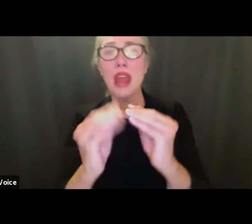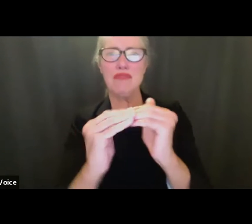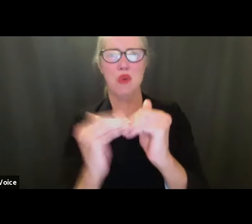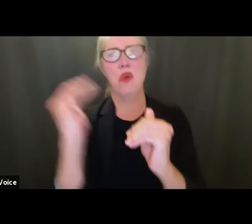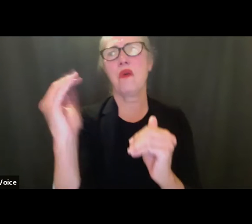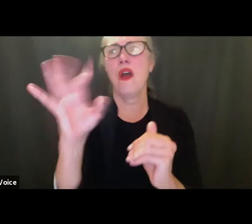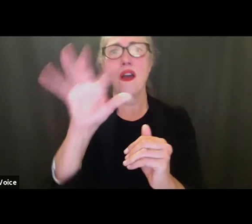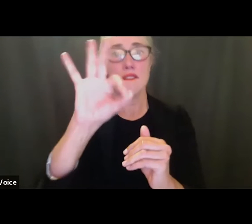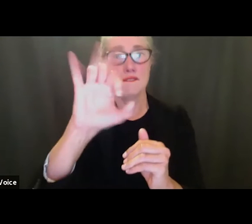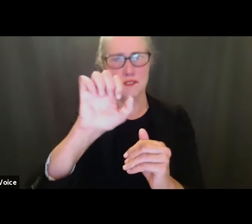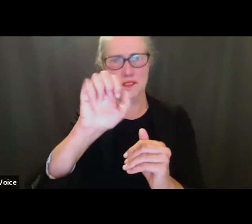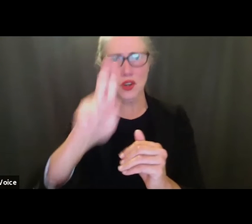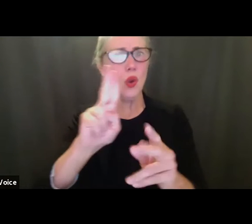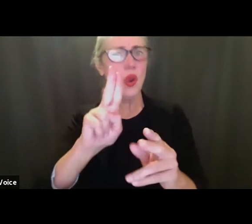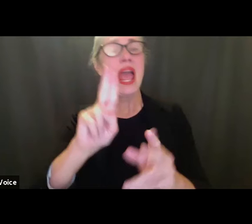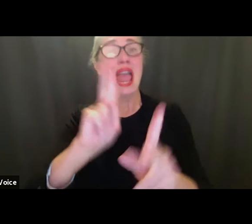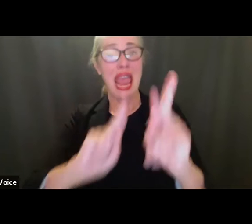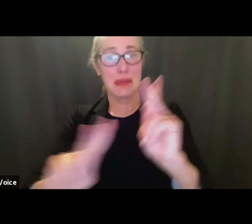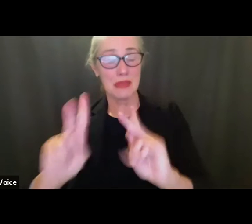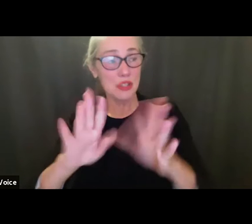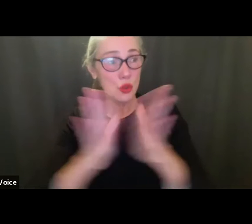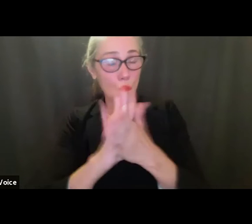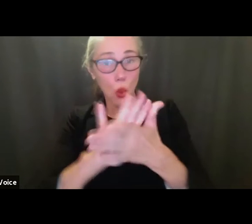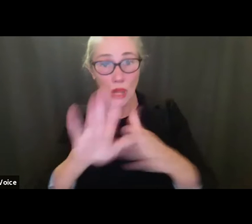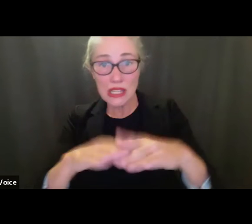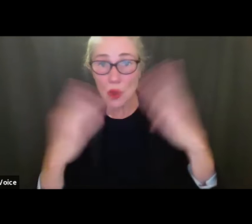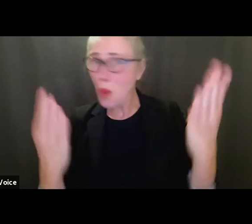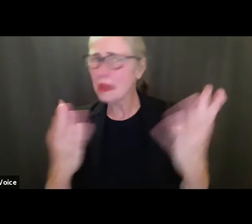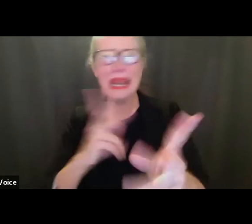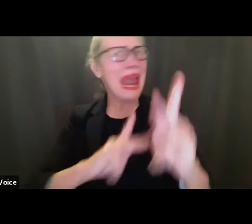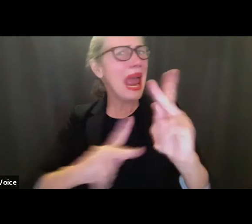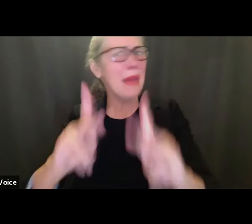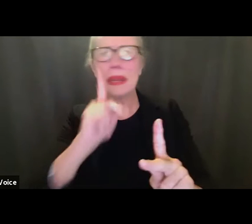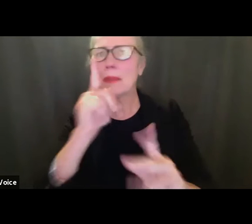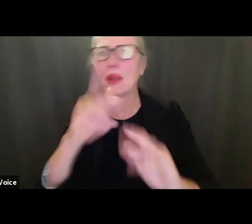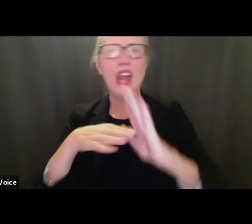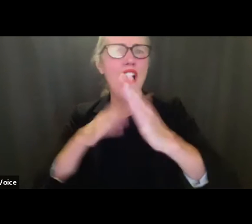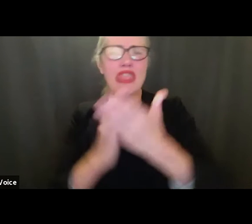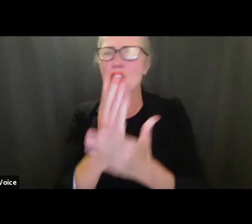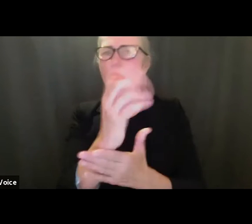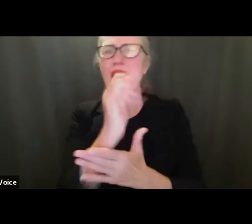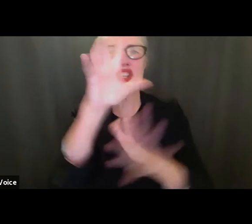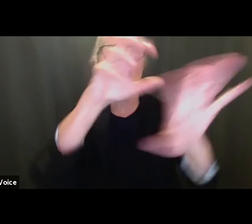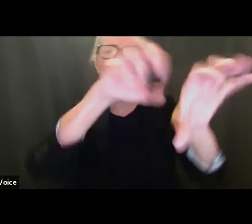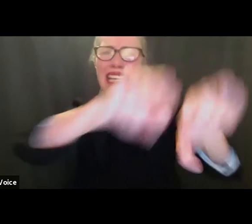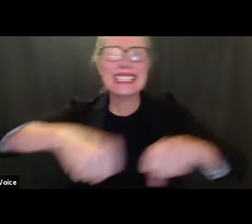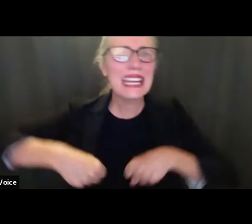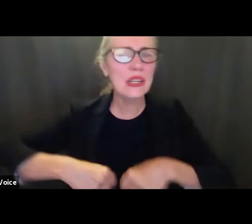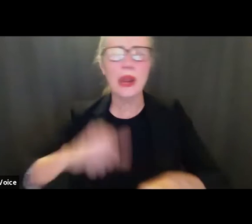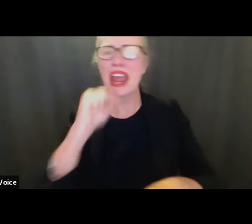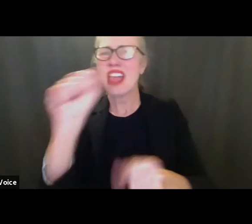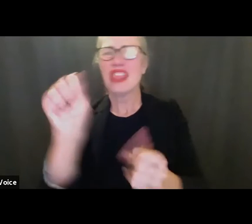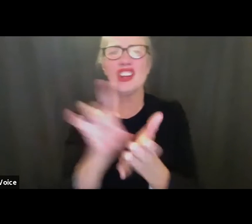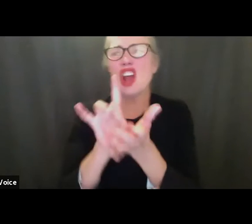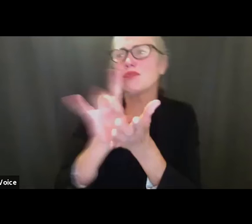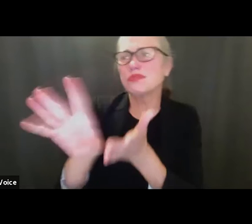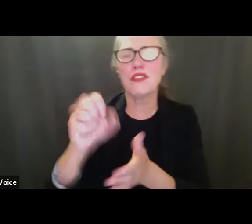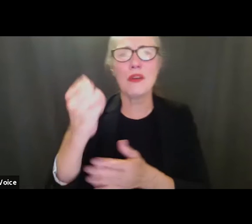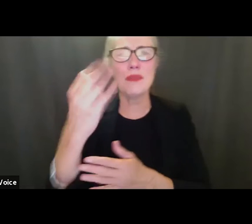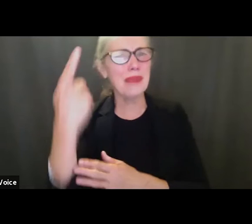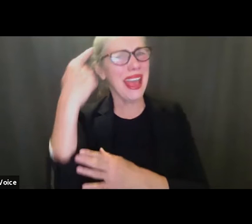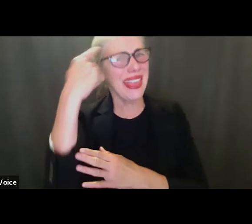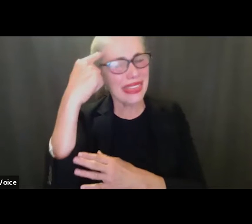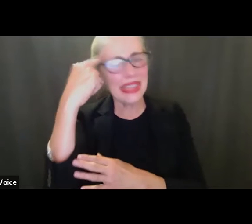también la gripe, pues afecta a la gente y las escuelas están abiertas y la gente no está perdiendo sus trabajos por eso. Es